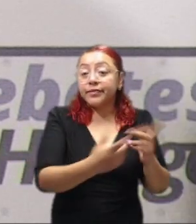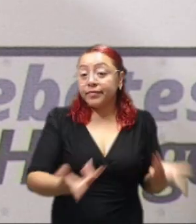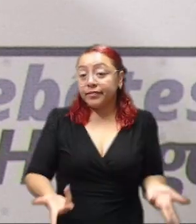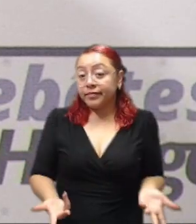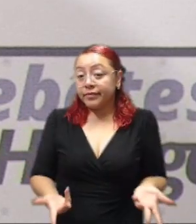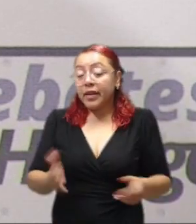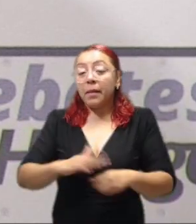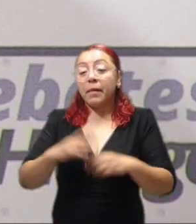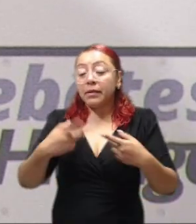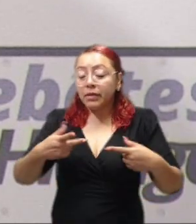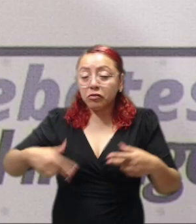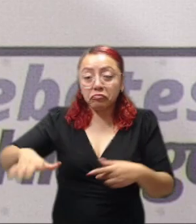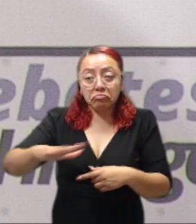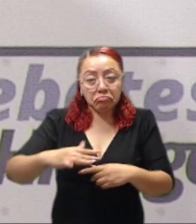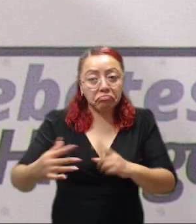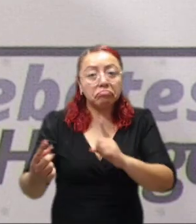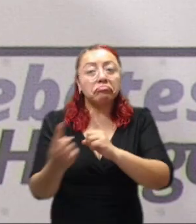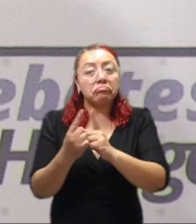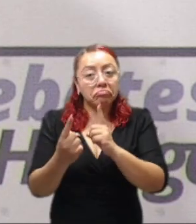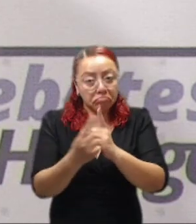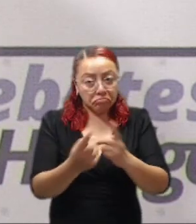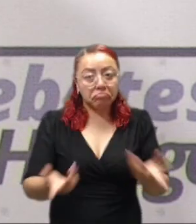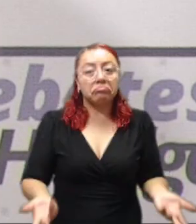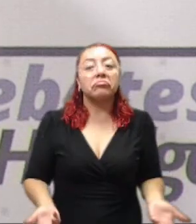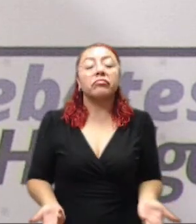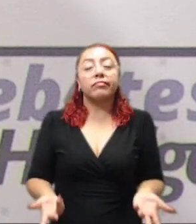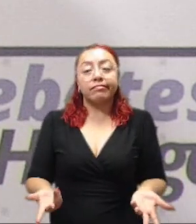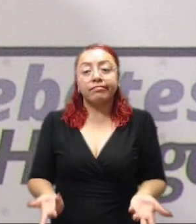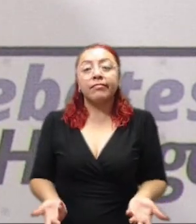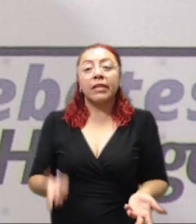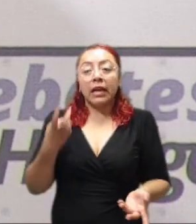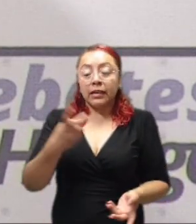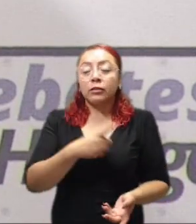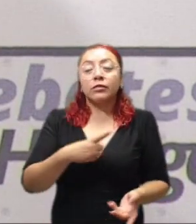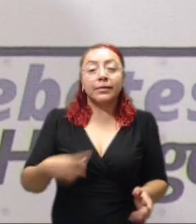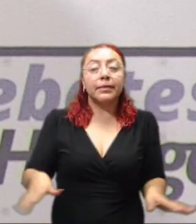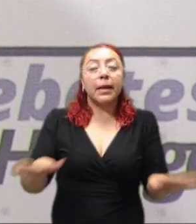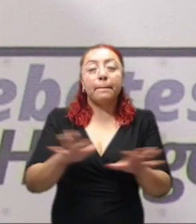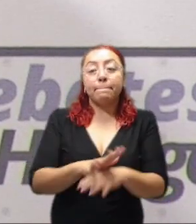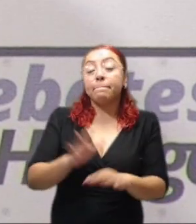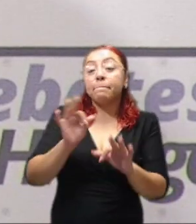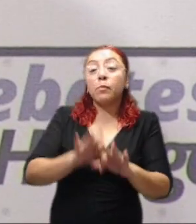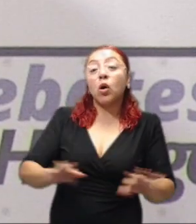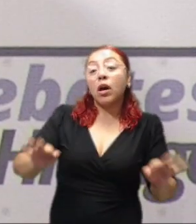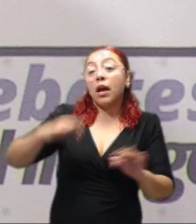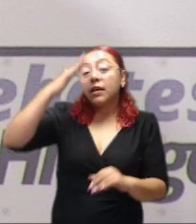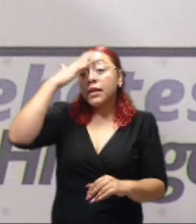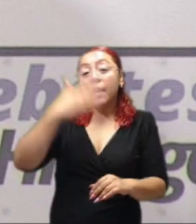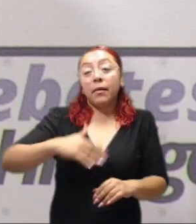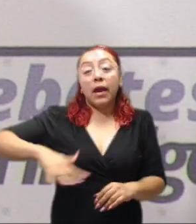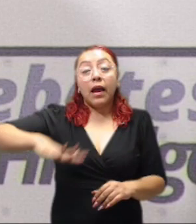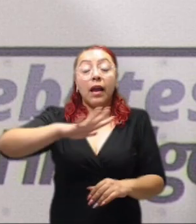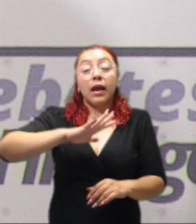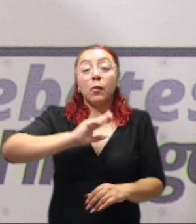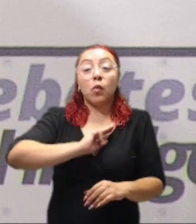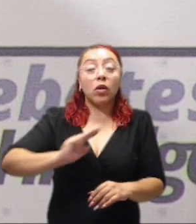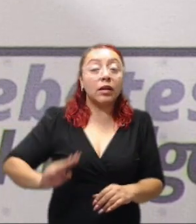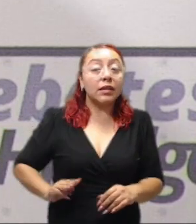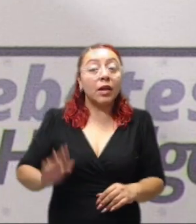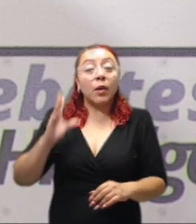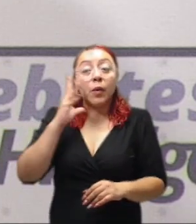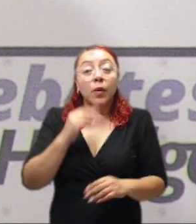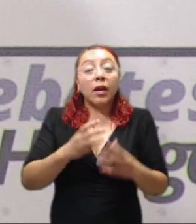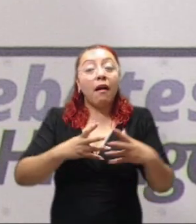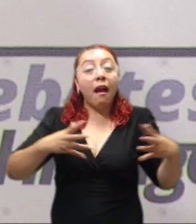cambiar es es importante también que nosotros sepamos que en epazoyucan Tenemos un gran municipio tenemos